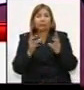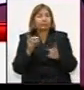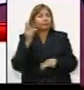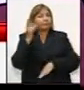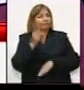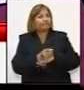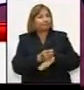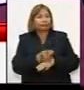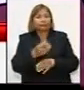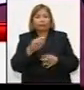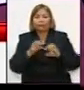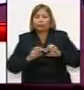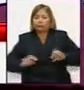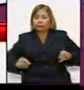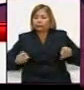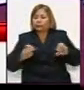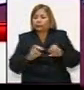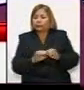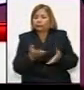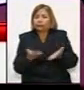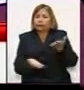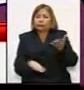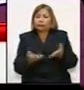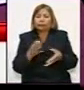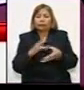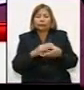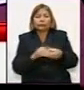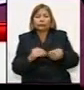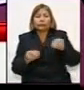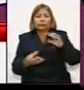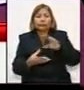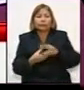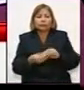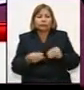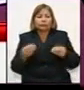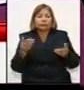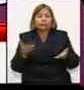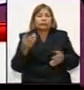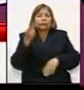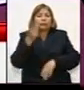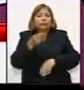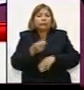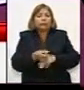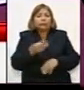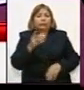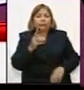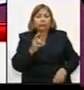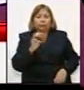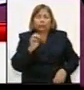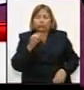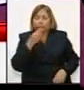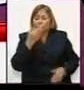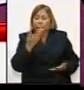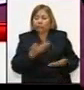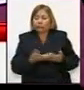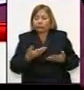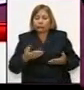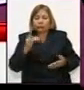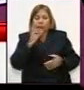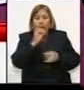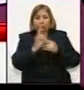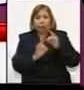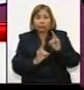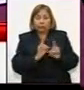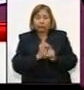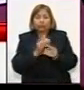parlamentaria. ¿Cuál es el sustento histórico de la inmunidad parlamentaria? El sustento universal de la